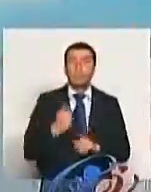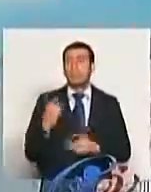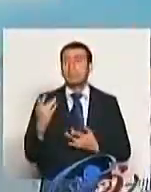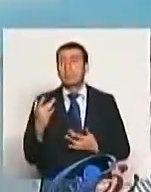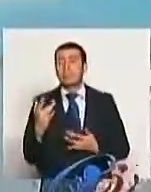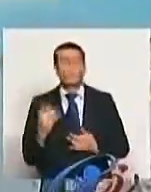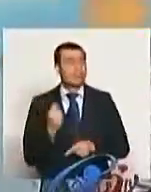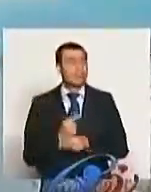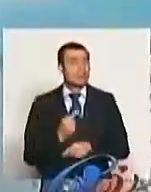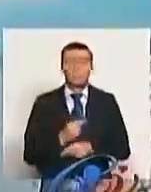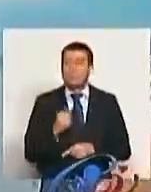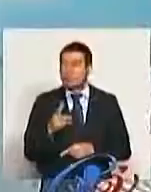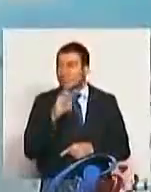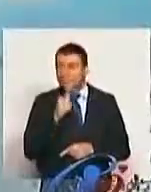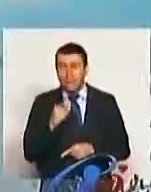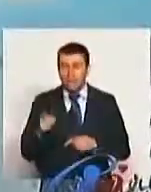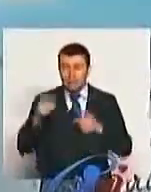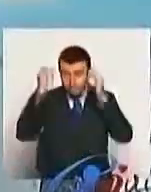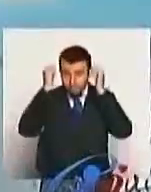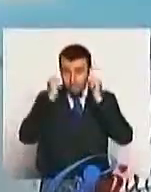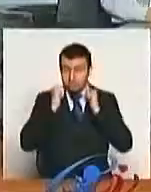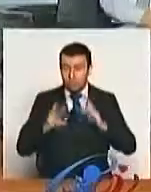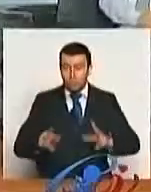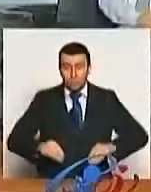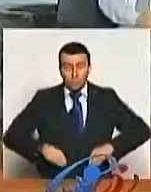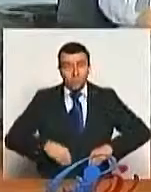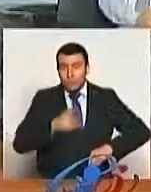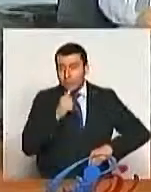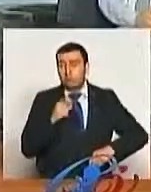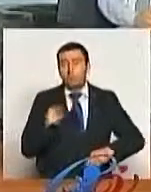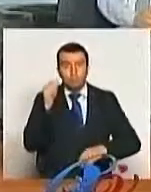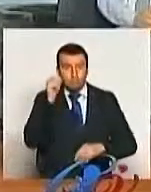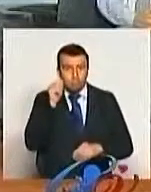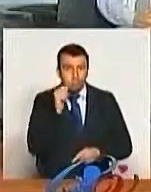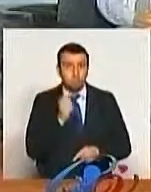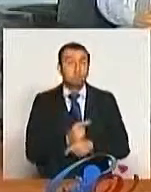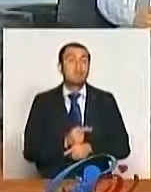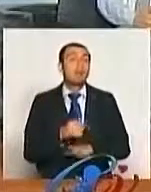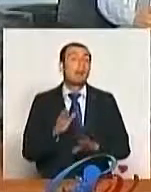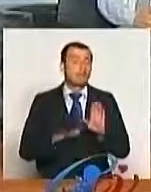que no se protegen, quedan en embarazo. Está habilitada la línea